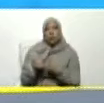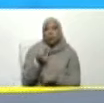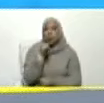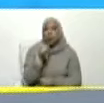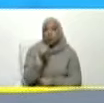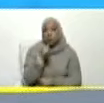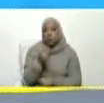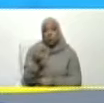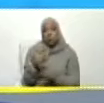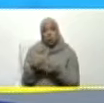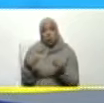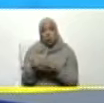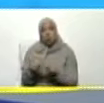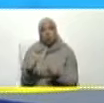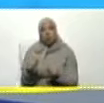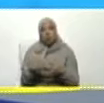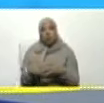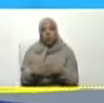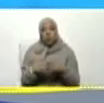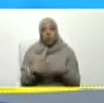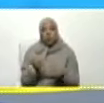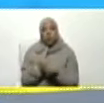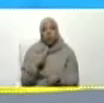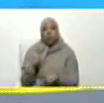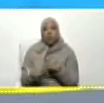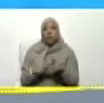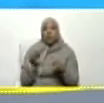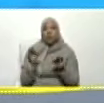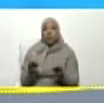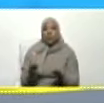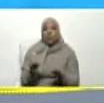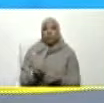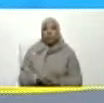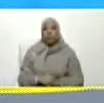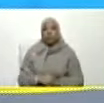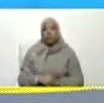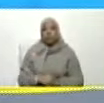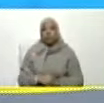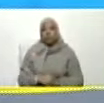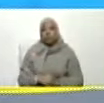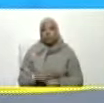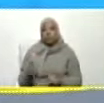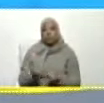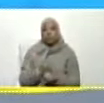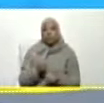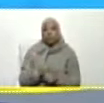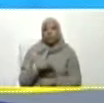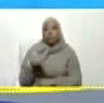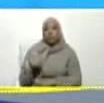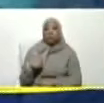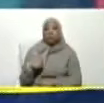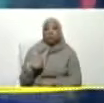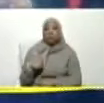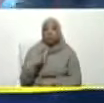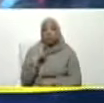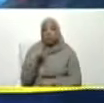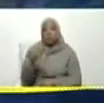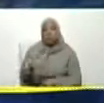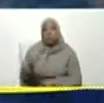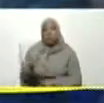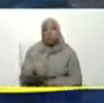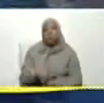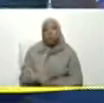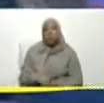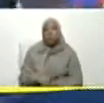y los dólares sucios del imperialismo norteamericano. Nosotros fuimos y somos de verdad. Somos